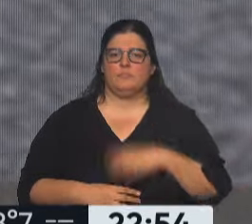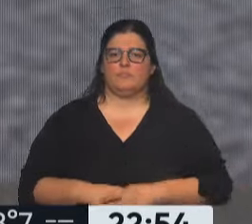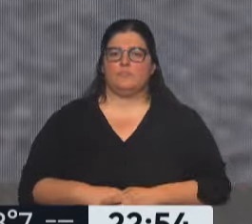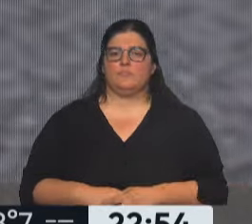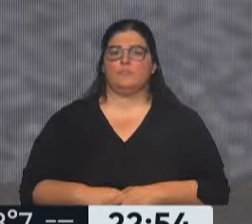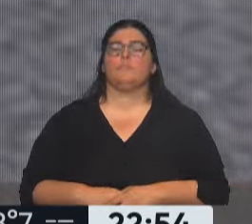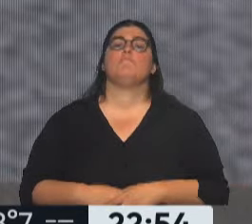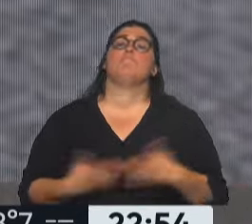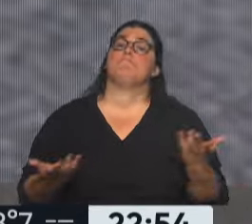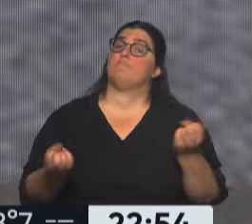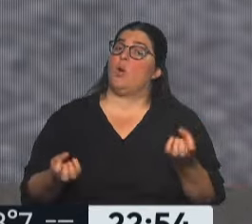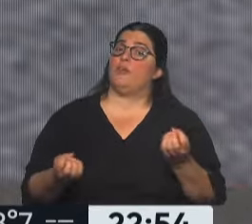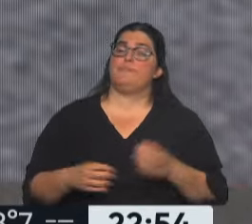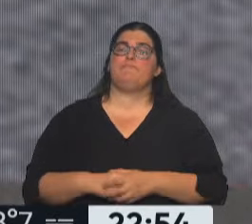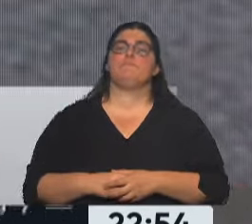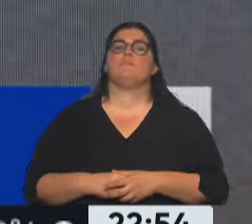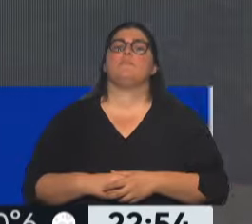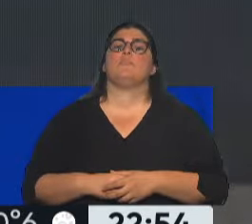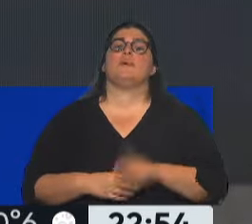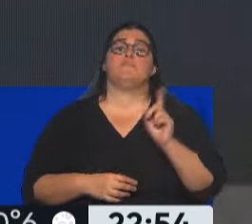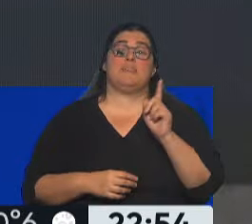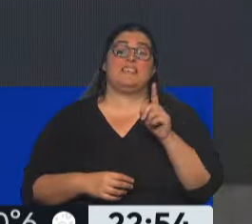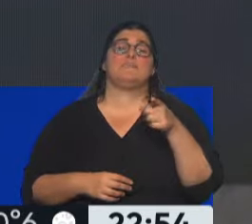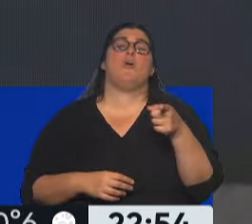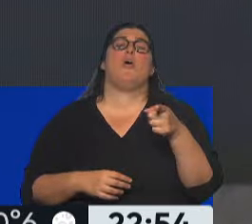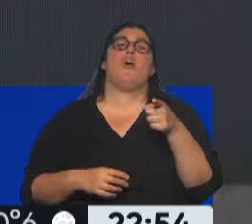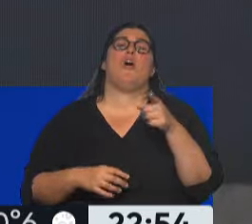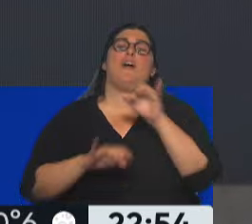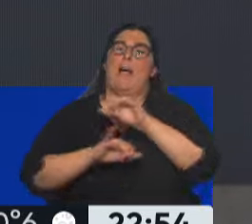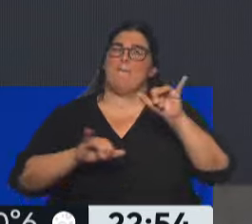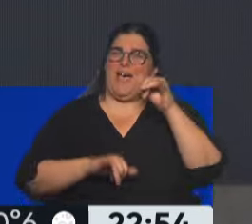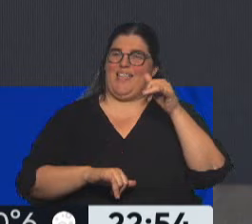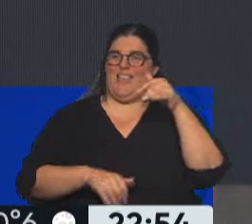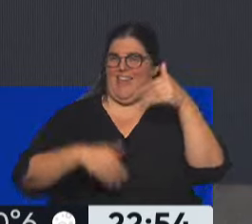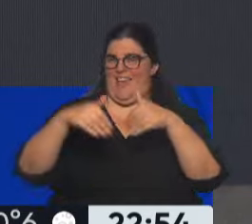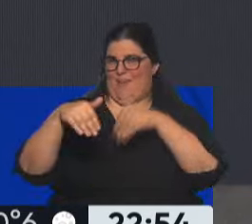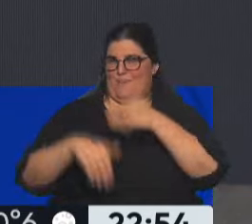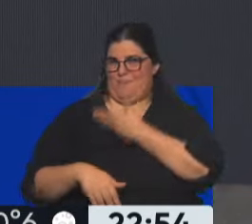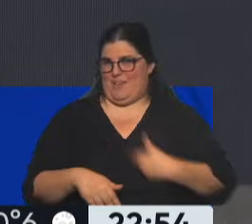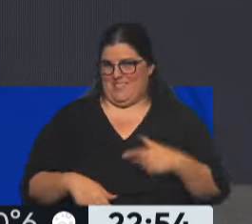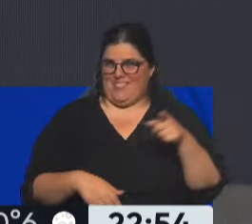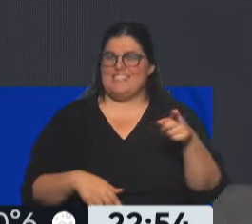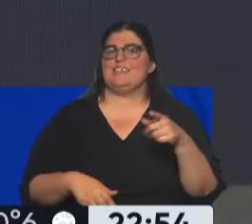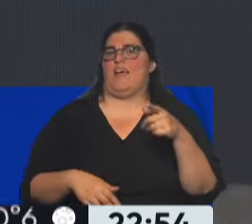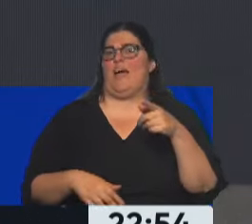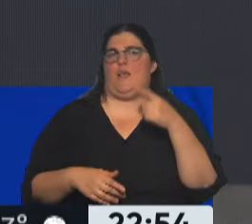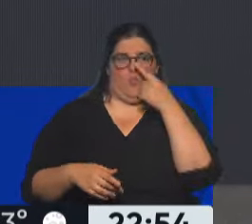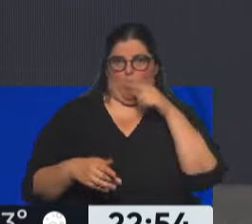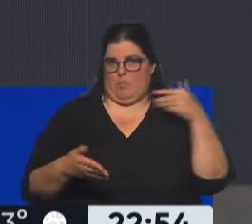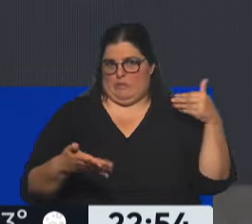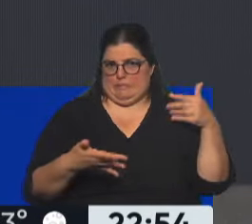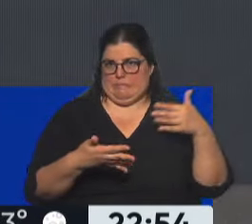seriously bu allí los últimos tramos de esta campaña donde comienza a intensificarse las